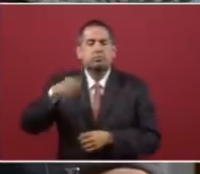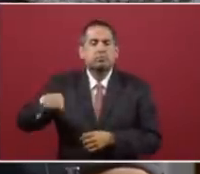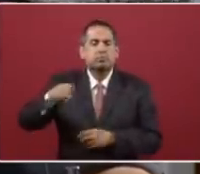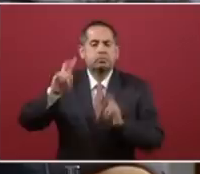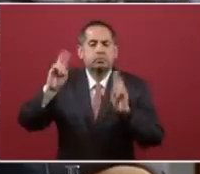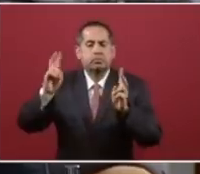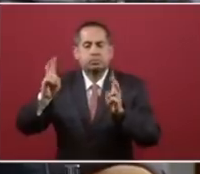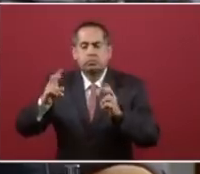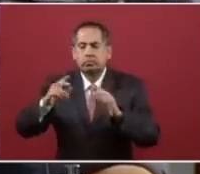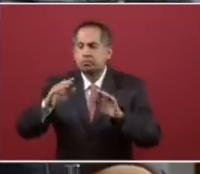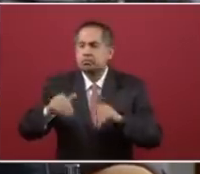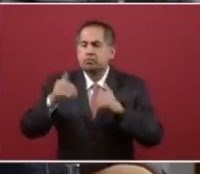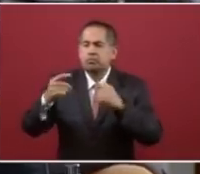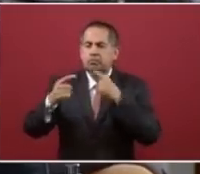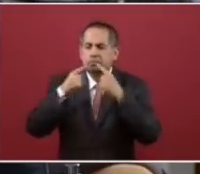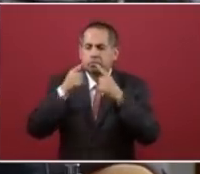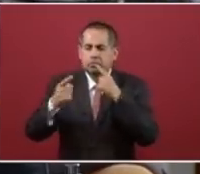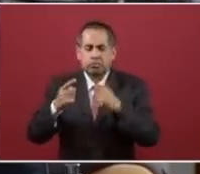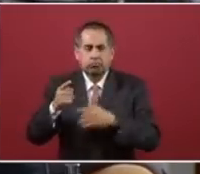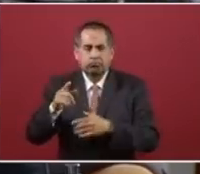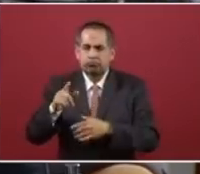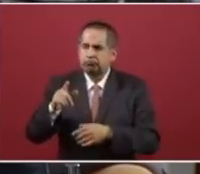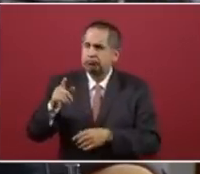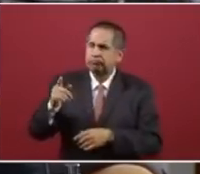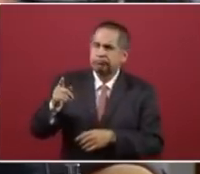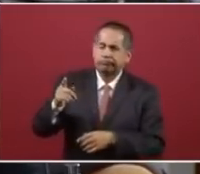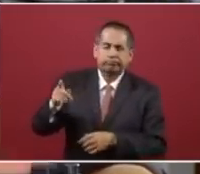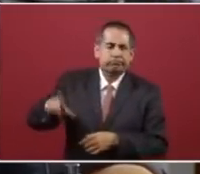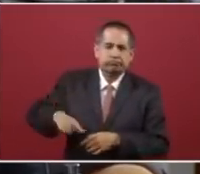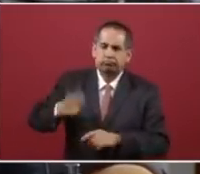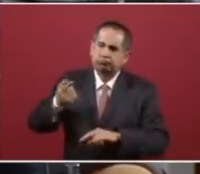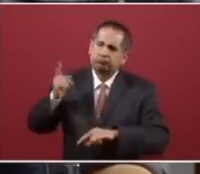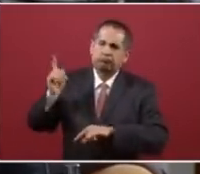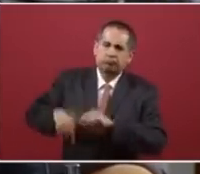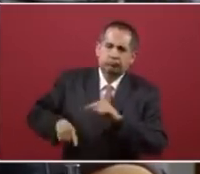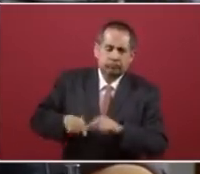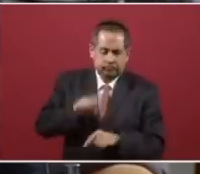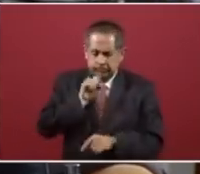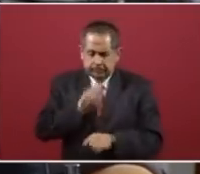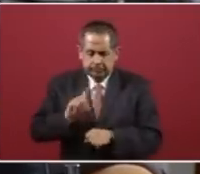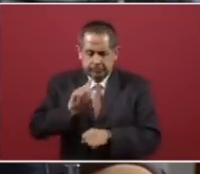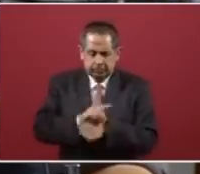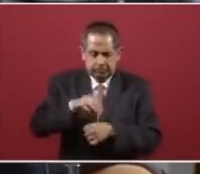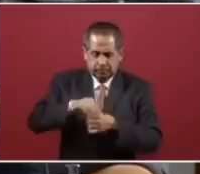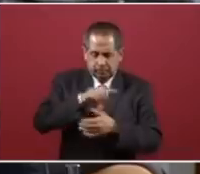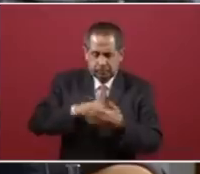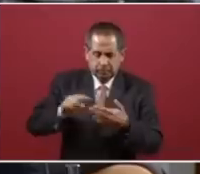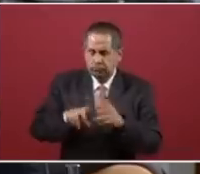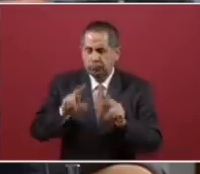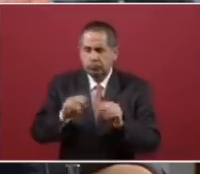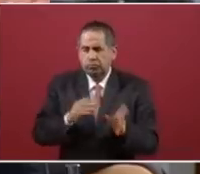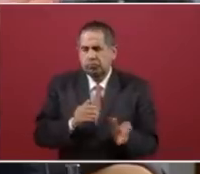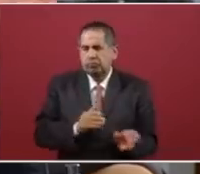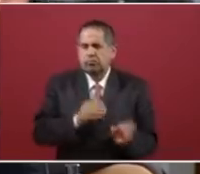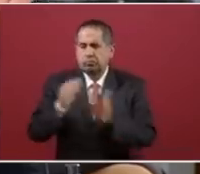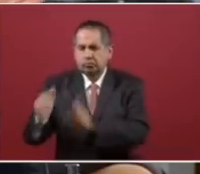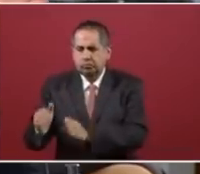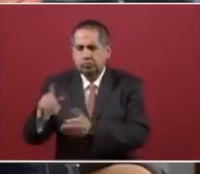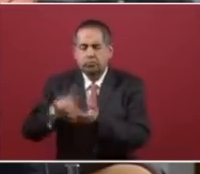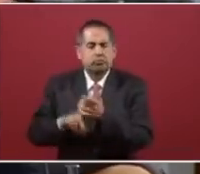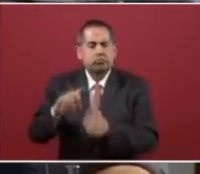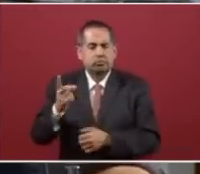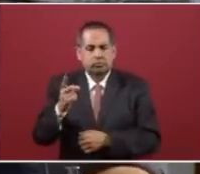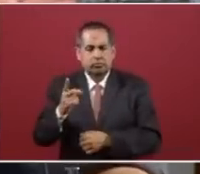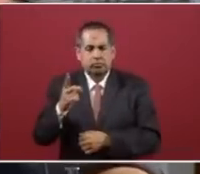tema de la consulta sobre la revocación de mandato no se dé el mismo día de la elección en el 2021 sino hasta diciembre cuando usted cumpla